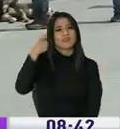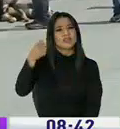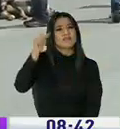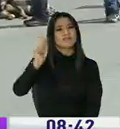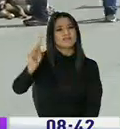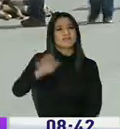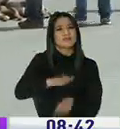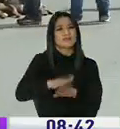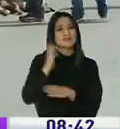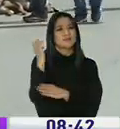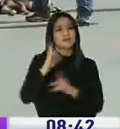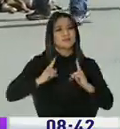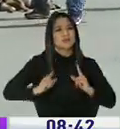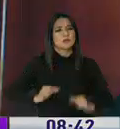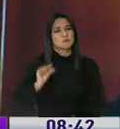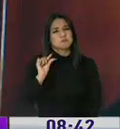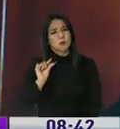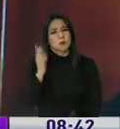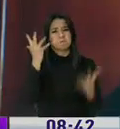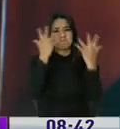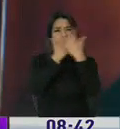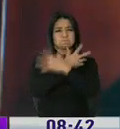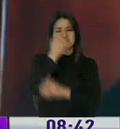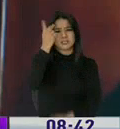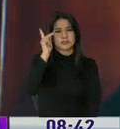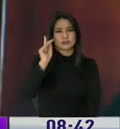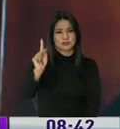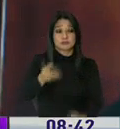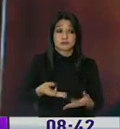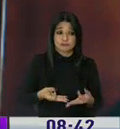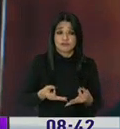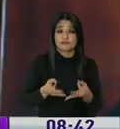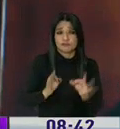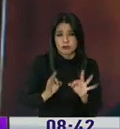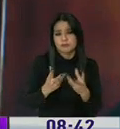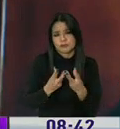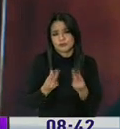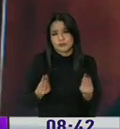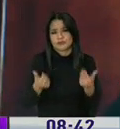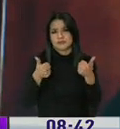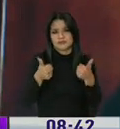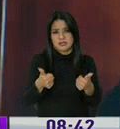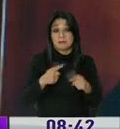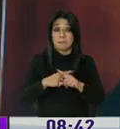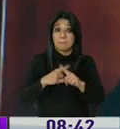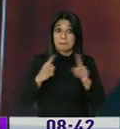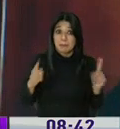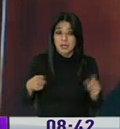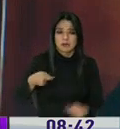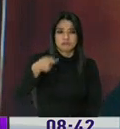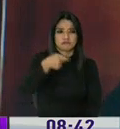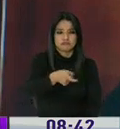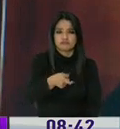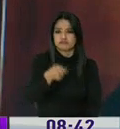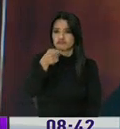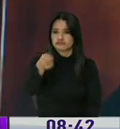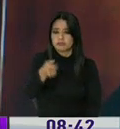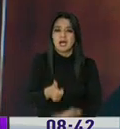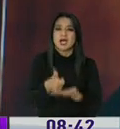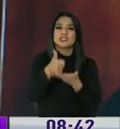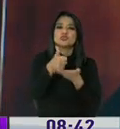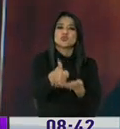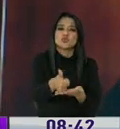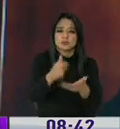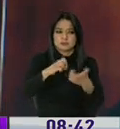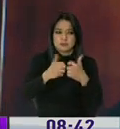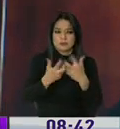frente a la emergencia sanitaria. Es una forma de mitigar la crisis. Esas contribuciones nos ayudan a paliar la crisis,